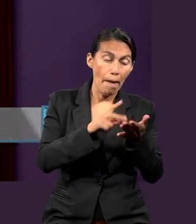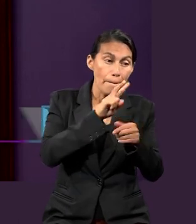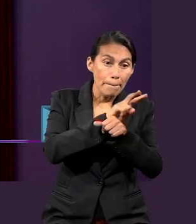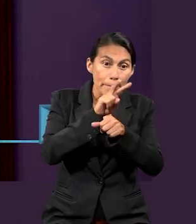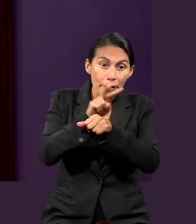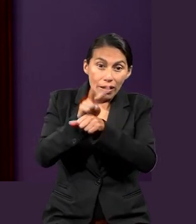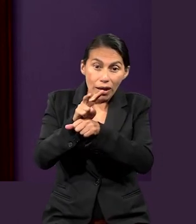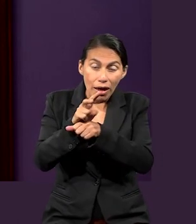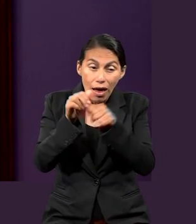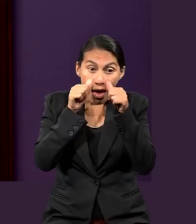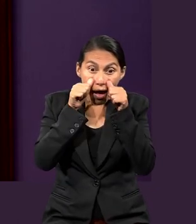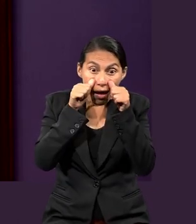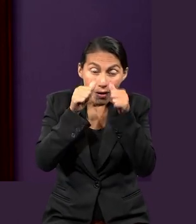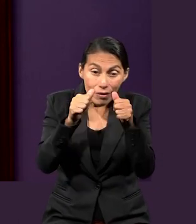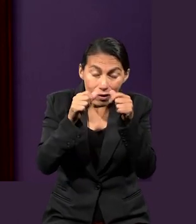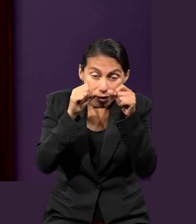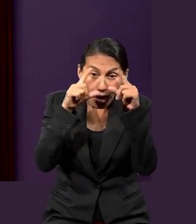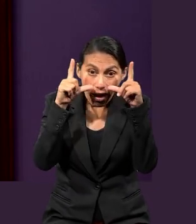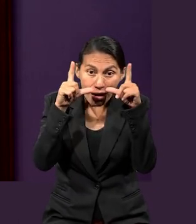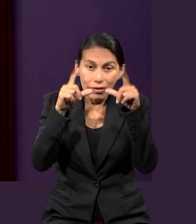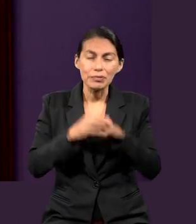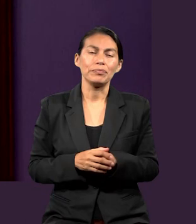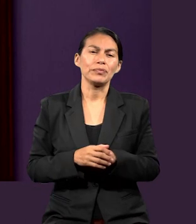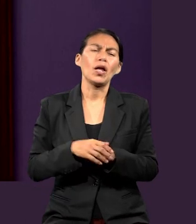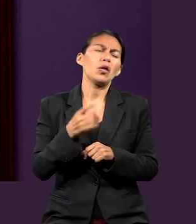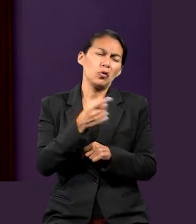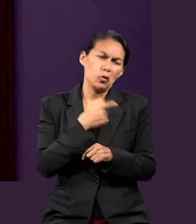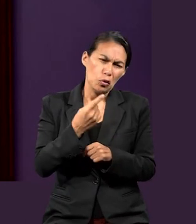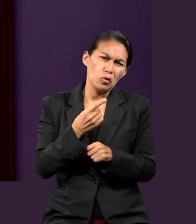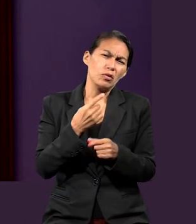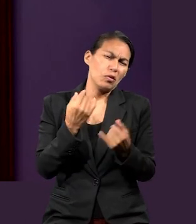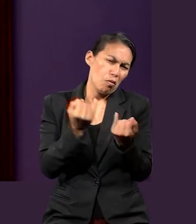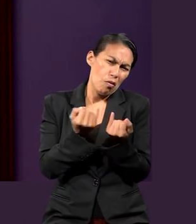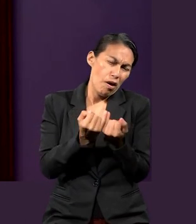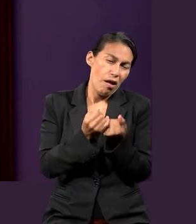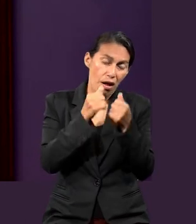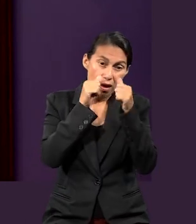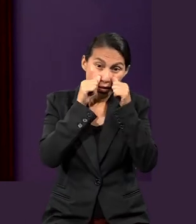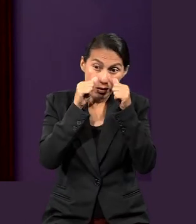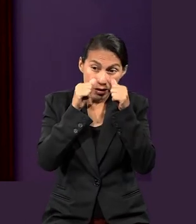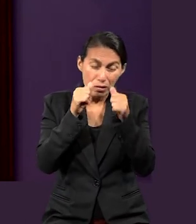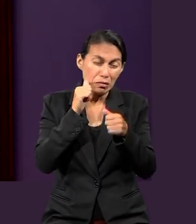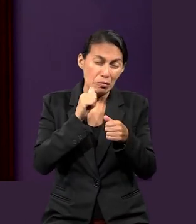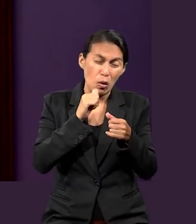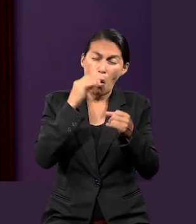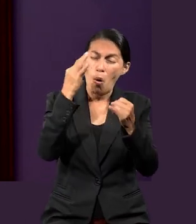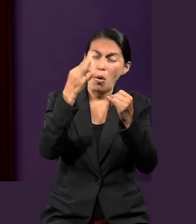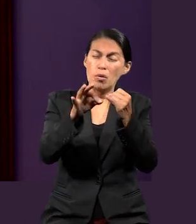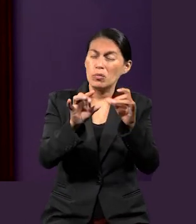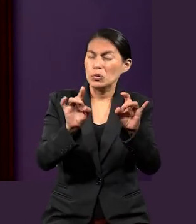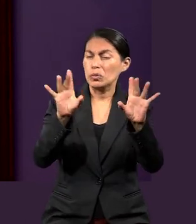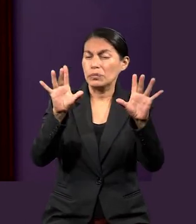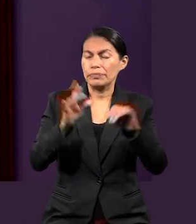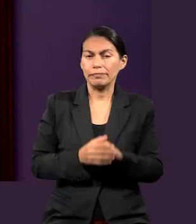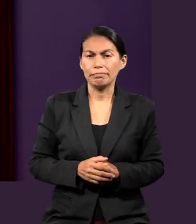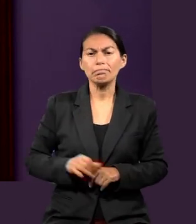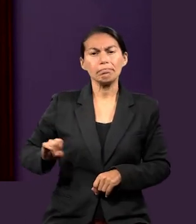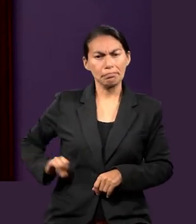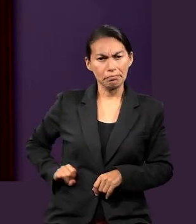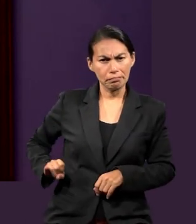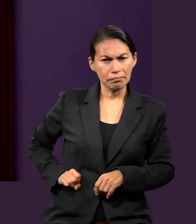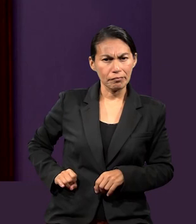velad y ser sobres. Y esa es la manera en la que nosotros podemos estar alertas de los sucesos que van a pasar en estos últimos días.